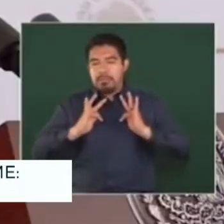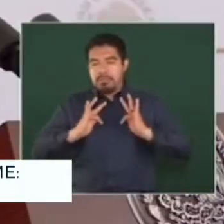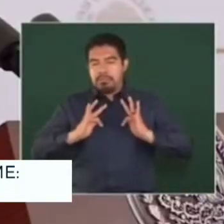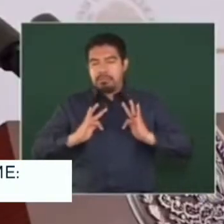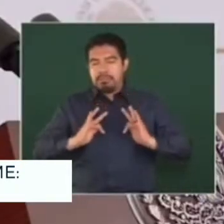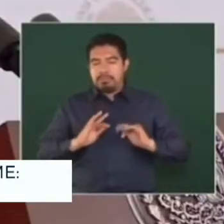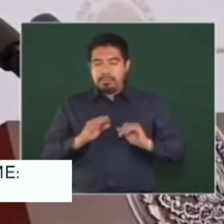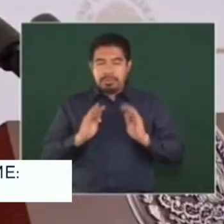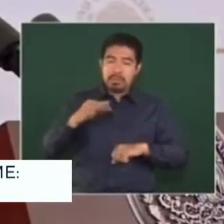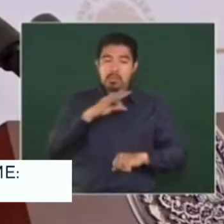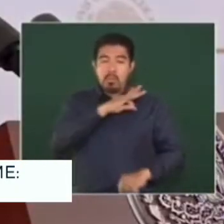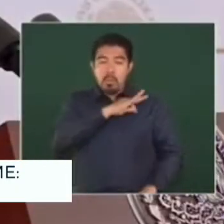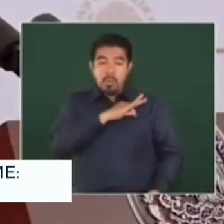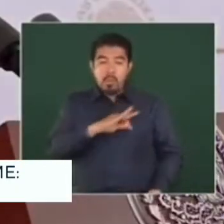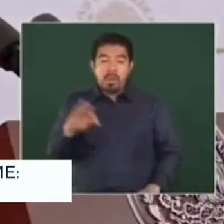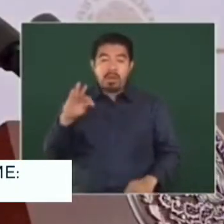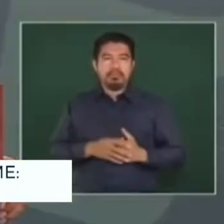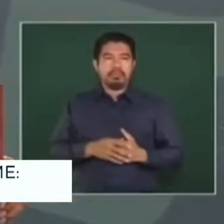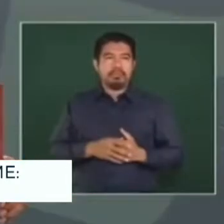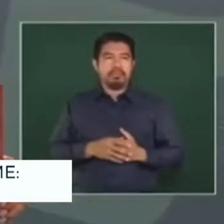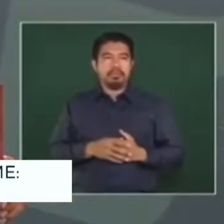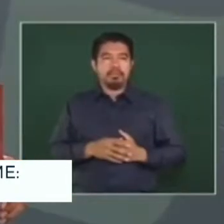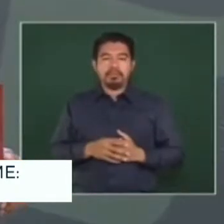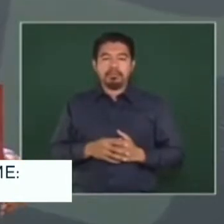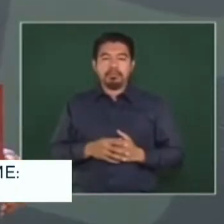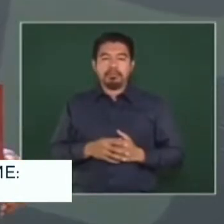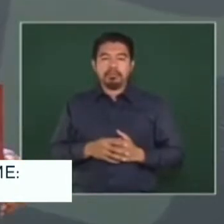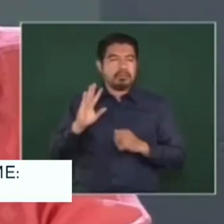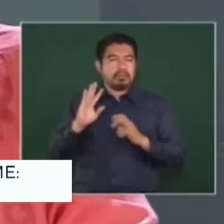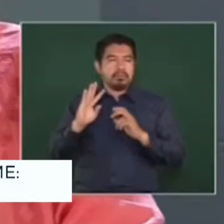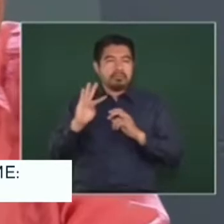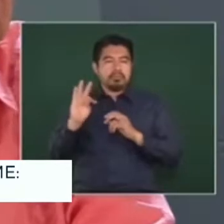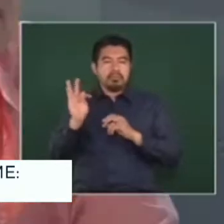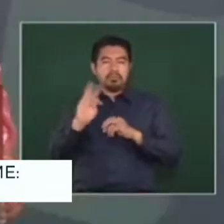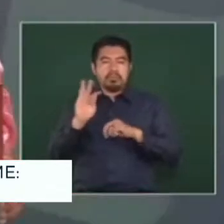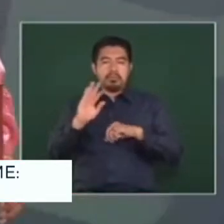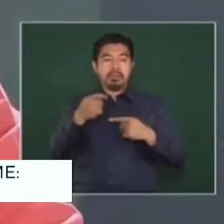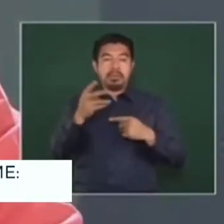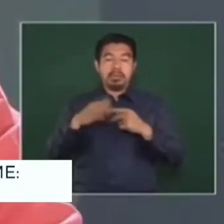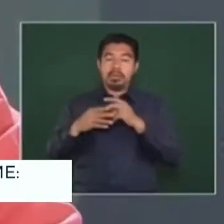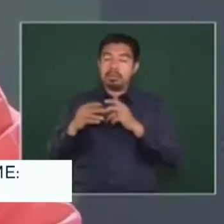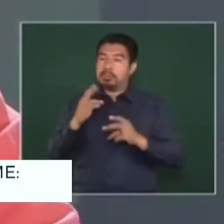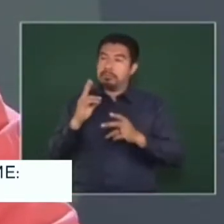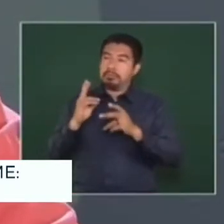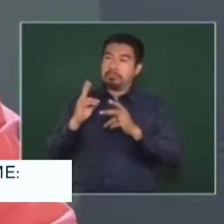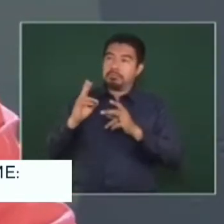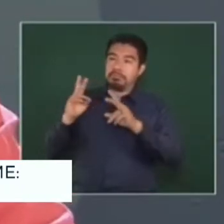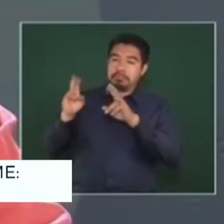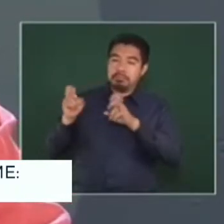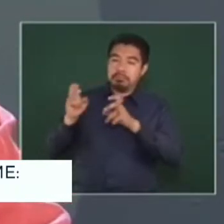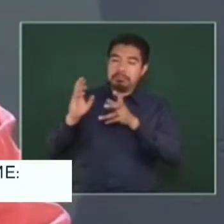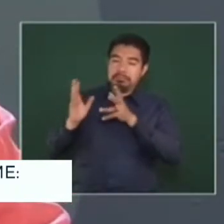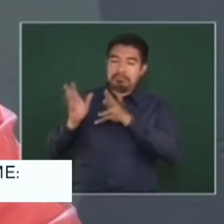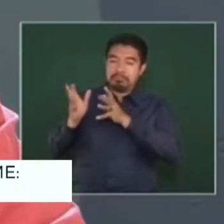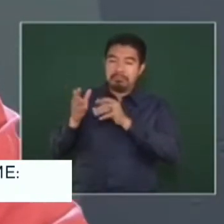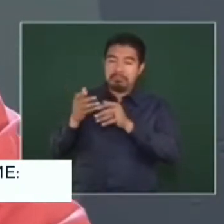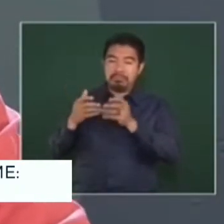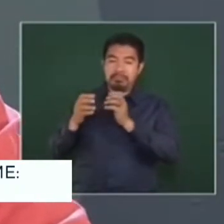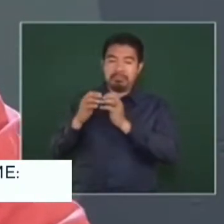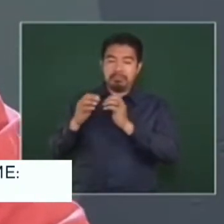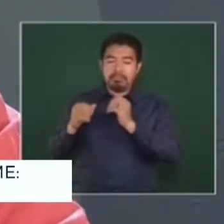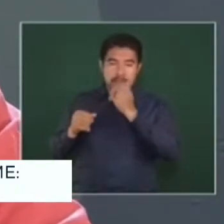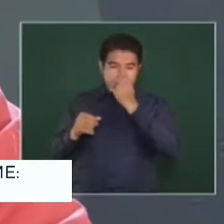que pueden sustituirme, que están más visibles, son gentes